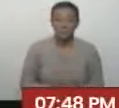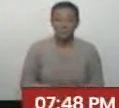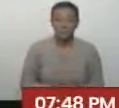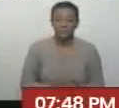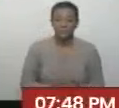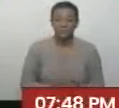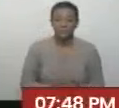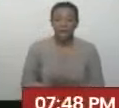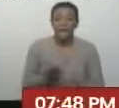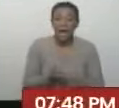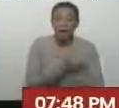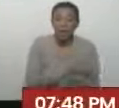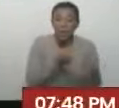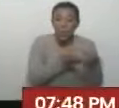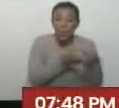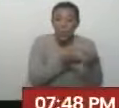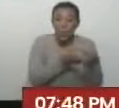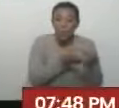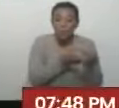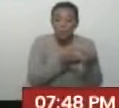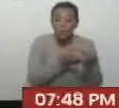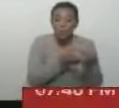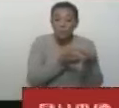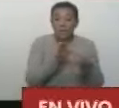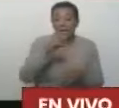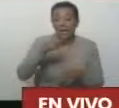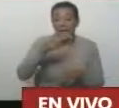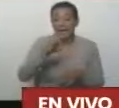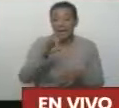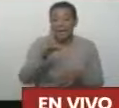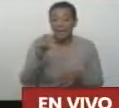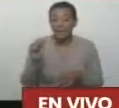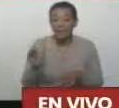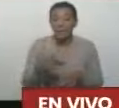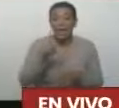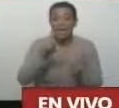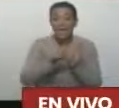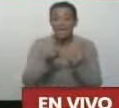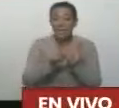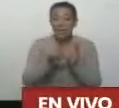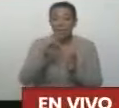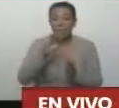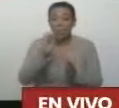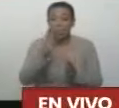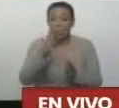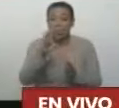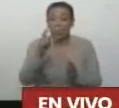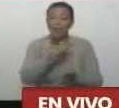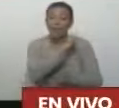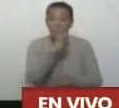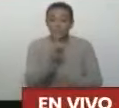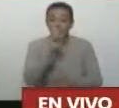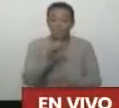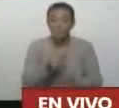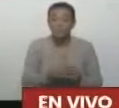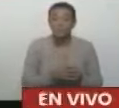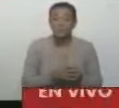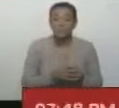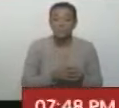El equipo anterior, Red Machine, es de la Unidad Educativa Liceo Los Robles, ¿no? Del Zulia,